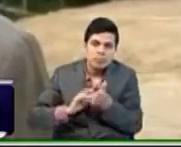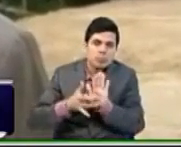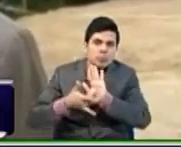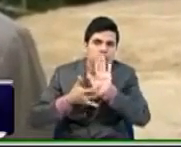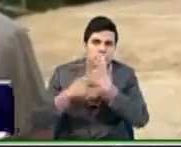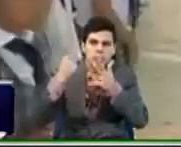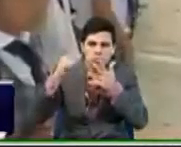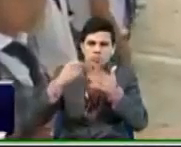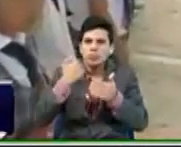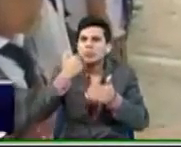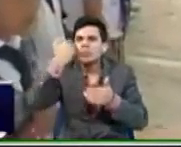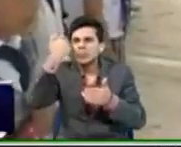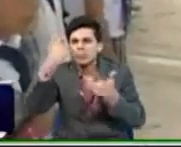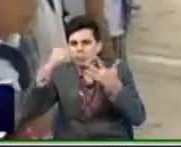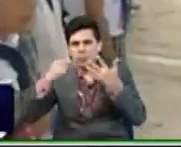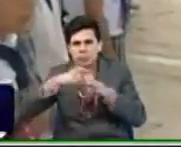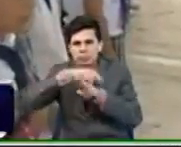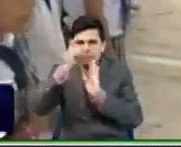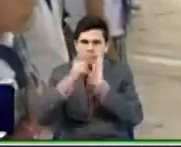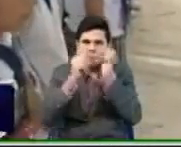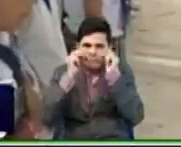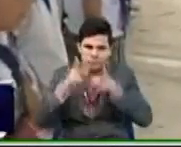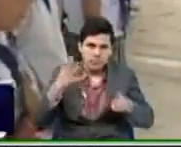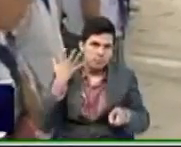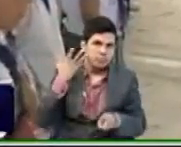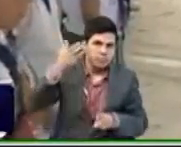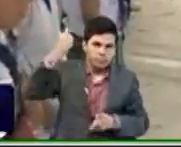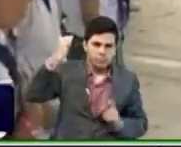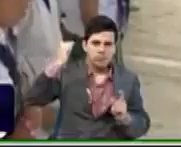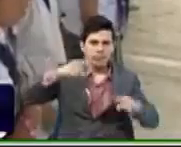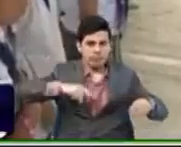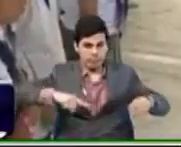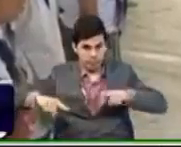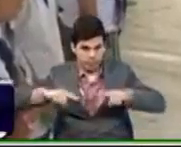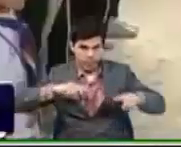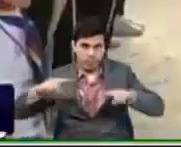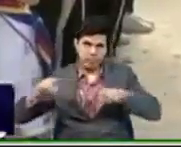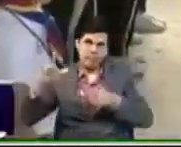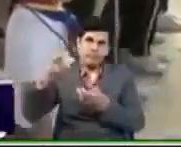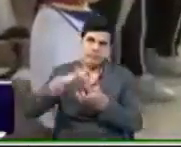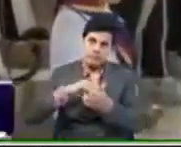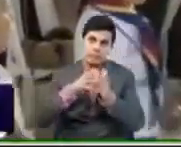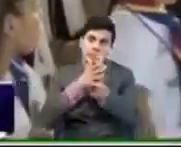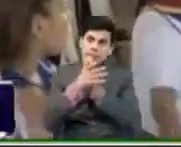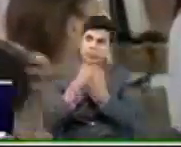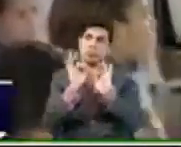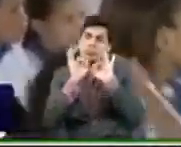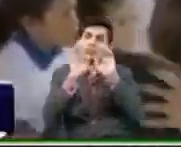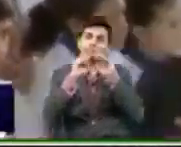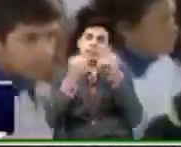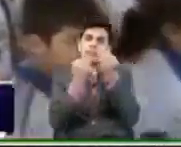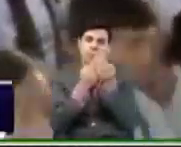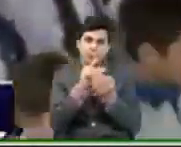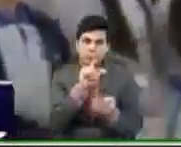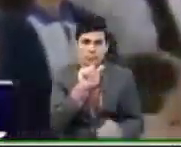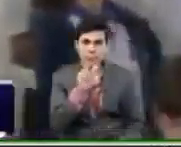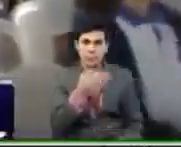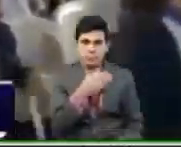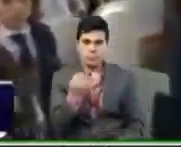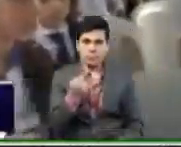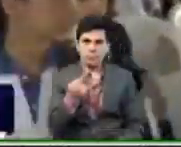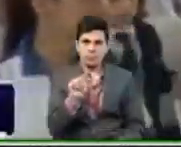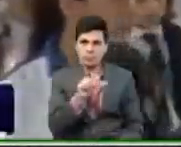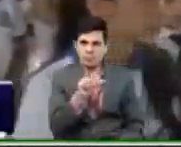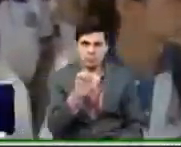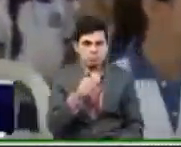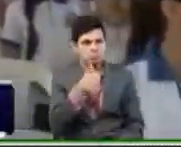cumbres de adultos. El mandatario de los ocañeros, quien hizo parte de esta actividad, resalta la buena labor del Colegio La Salle y la iniciativa de